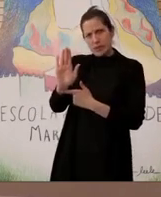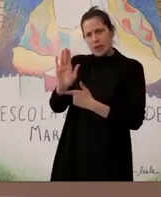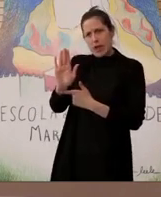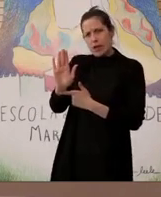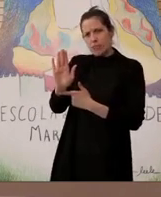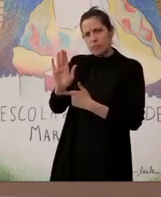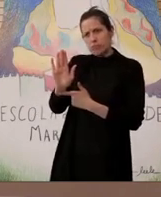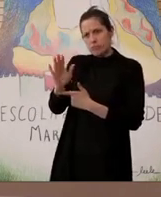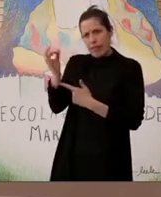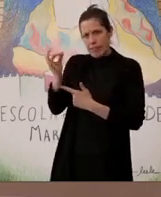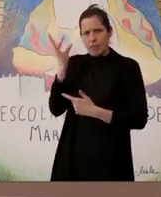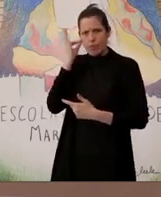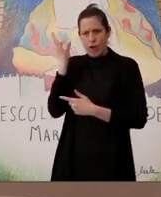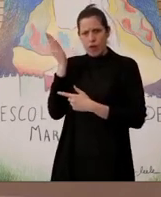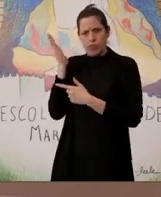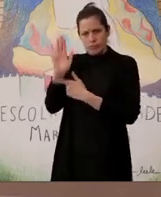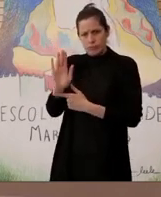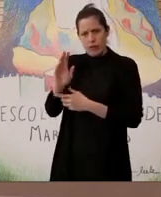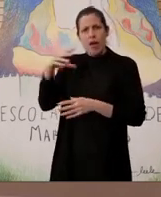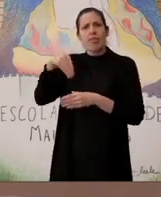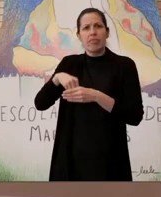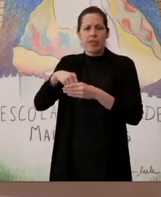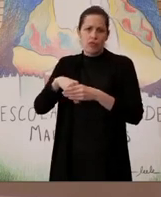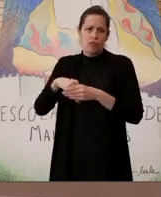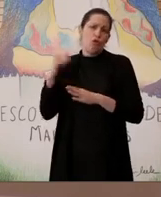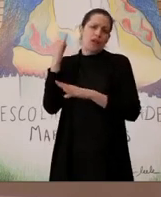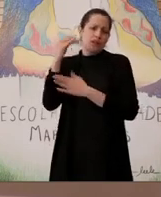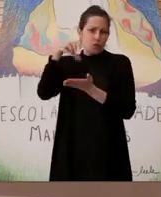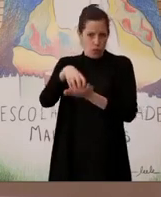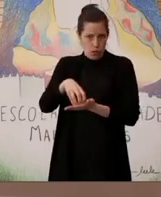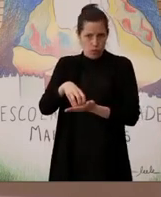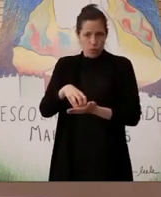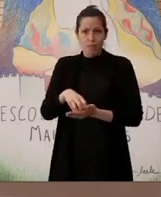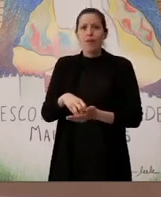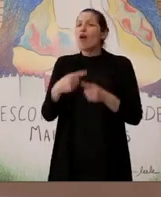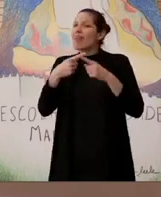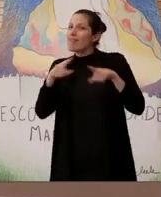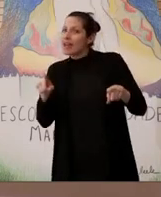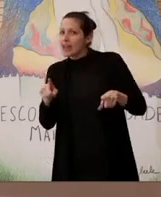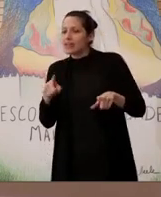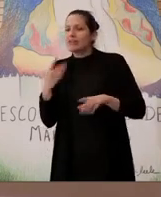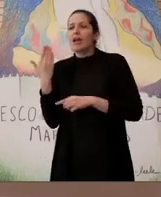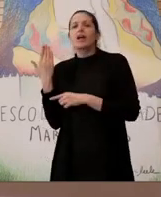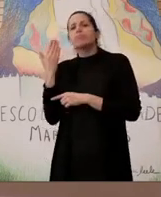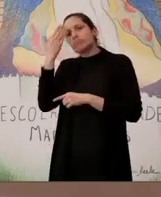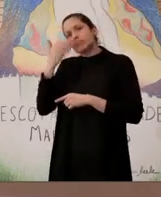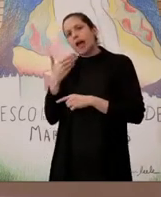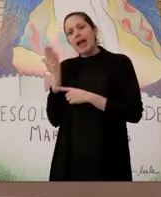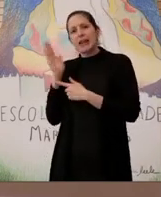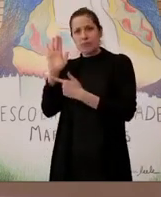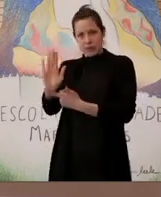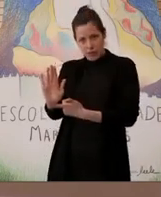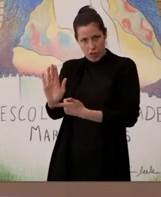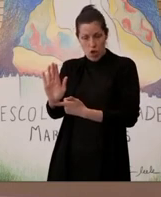que estar mulleres Claro que tenemos que estar muy mujeres las instituciones pero una cosa es representación descriptiva y otra era representación sustantiva